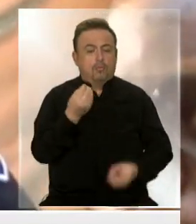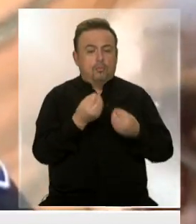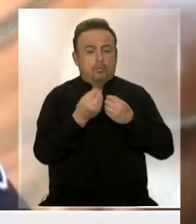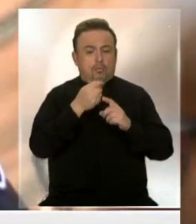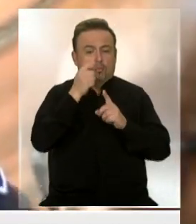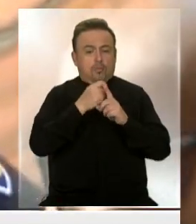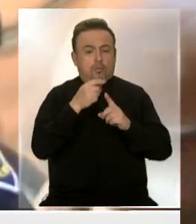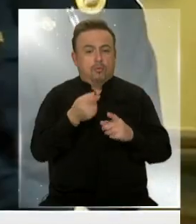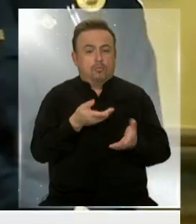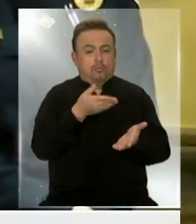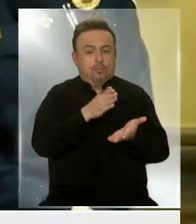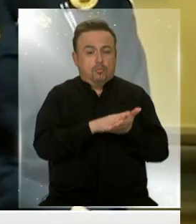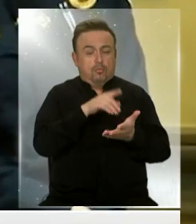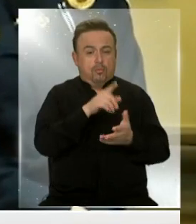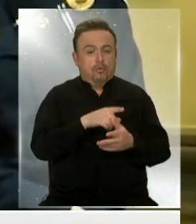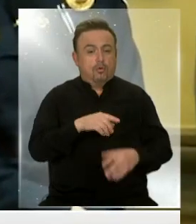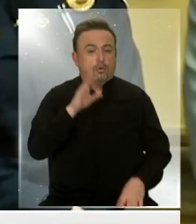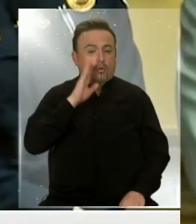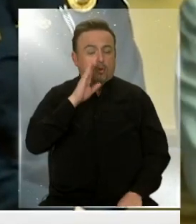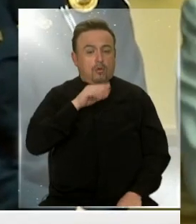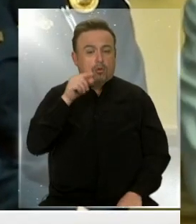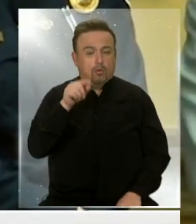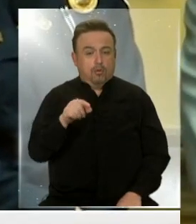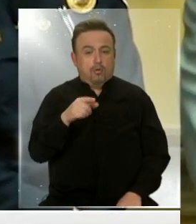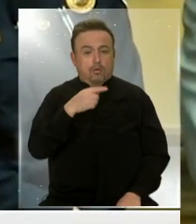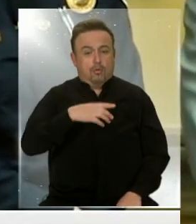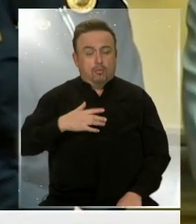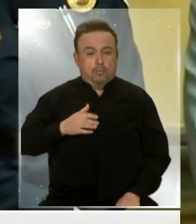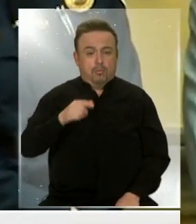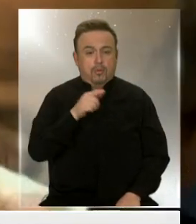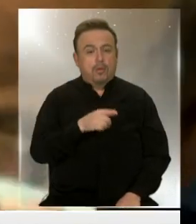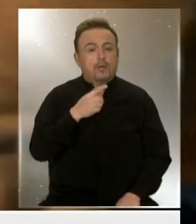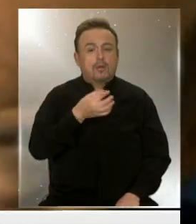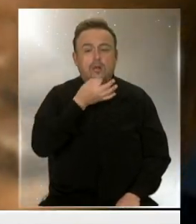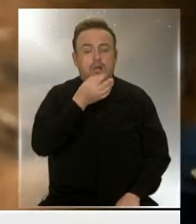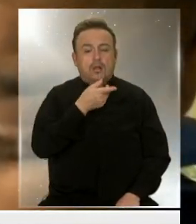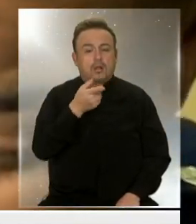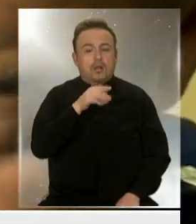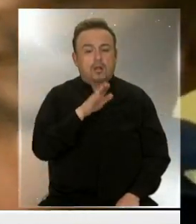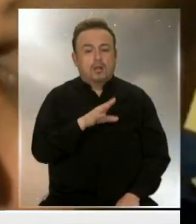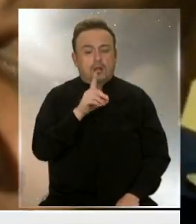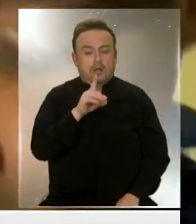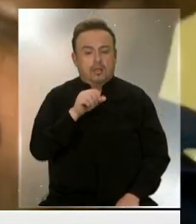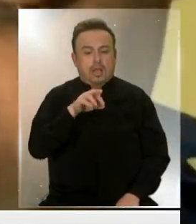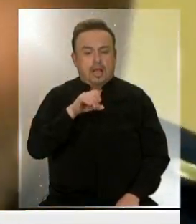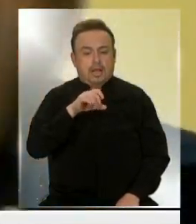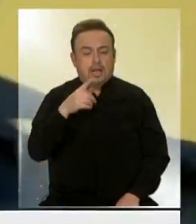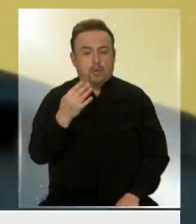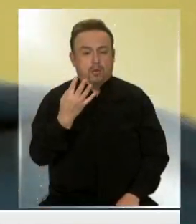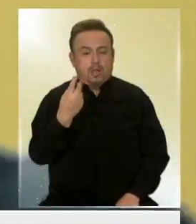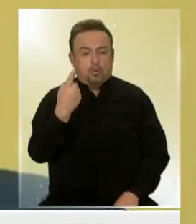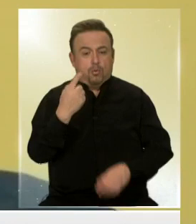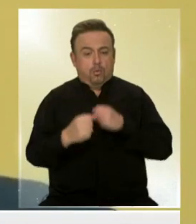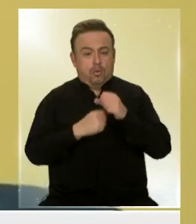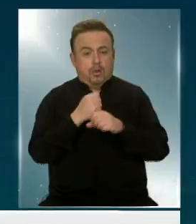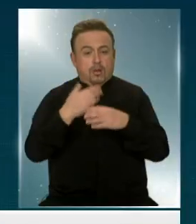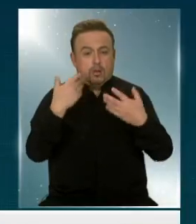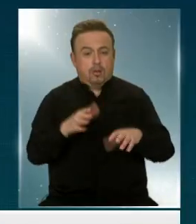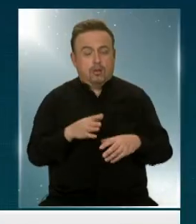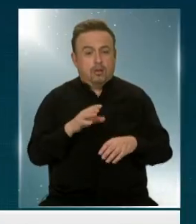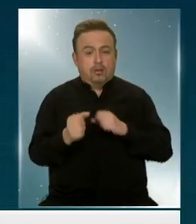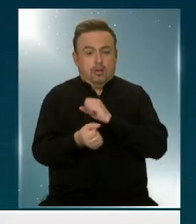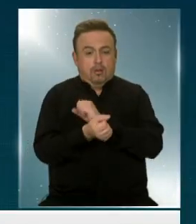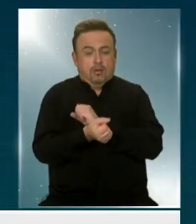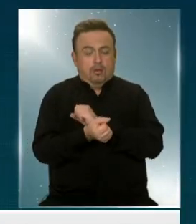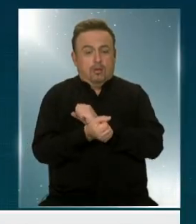meses la muerte de un hombre afroamericano a manos de la policía. Se refiere al caso de Daniel Prude, de 41 años, quien fue